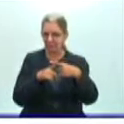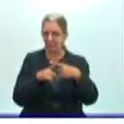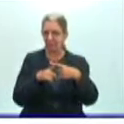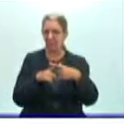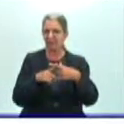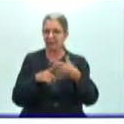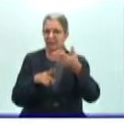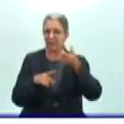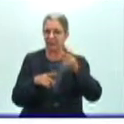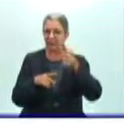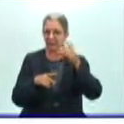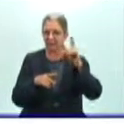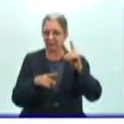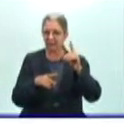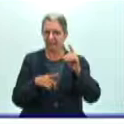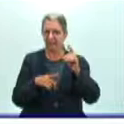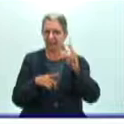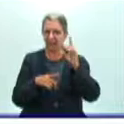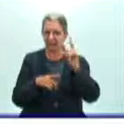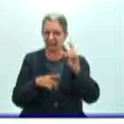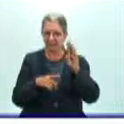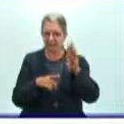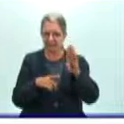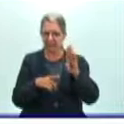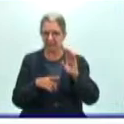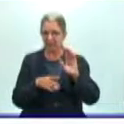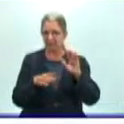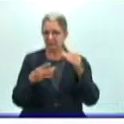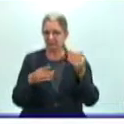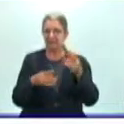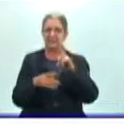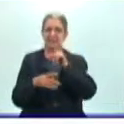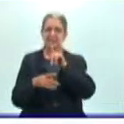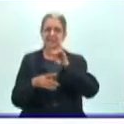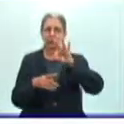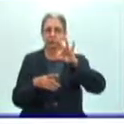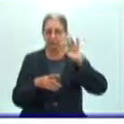y DB, obtenemos 180 grados.